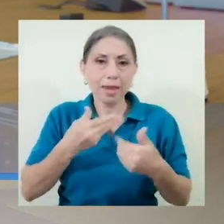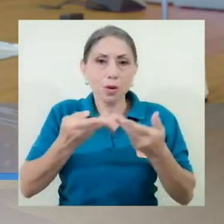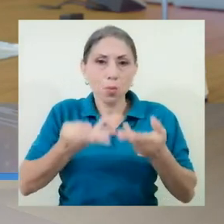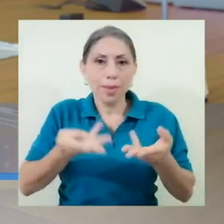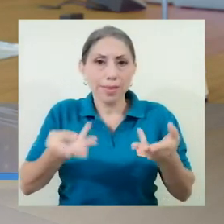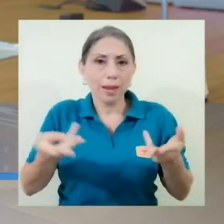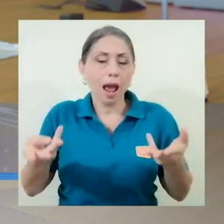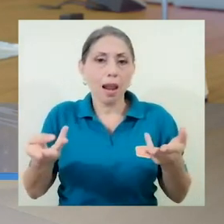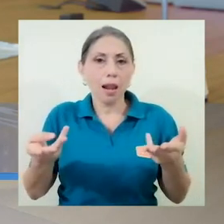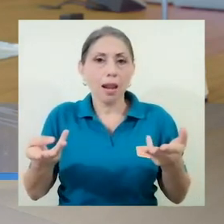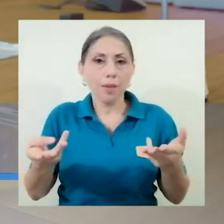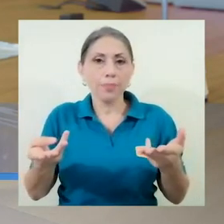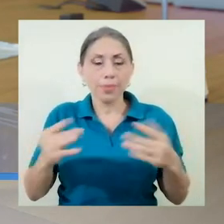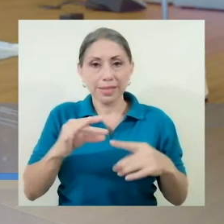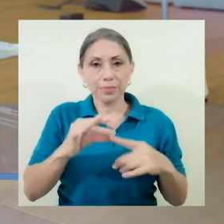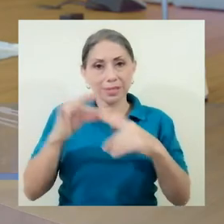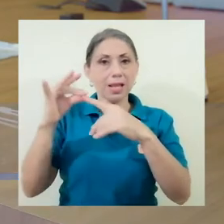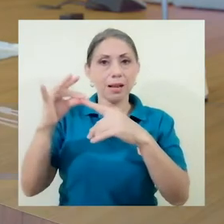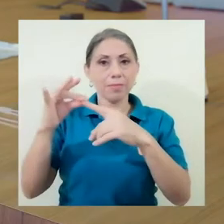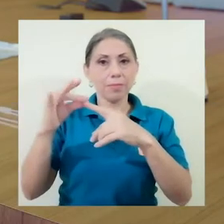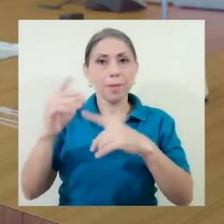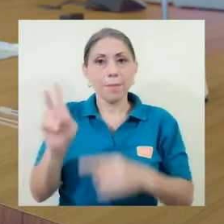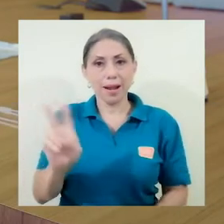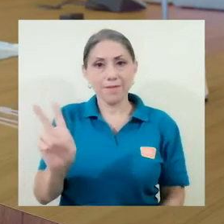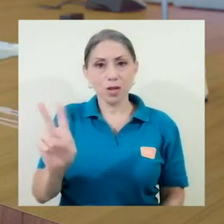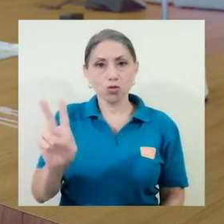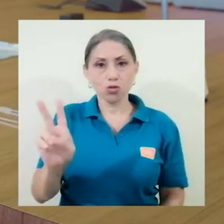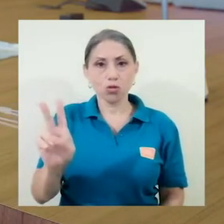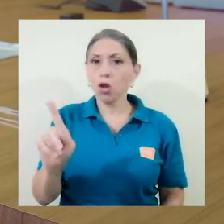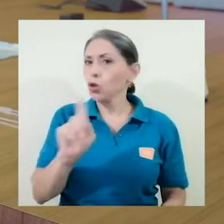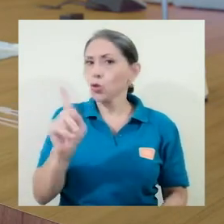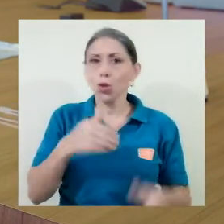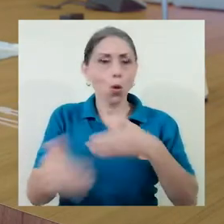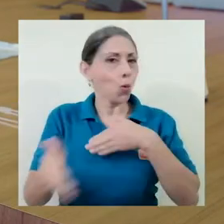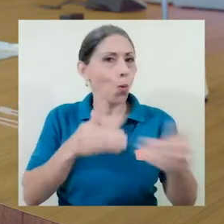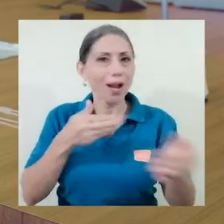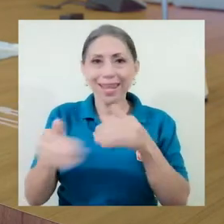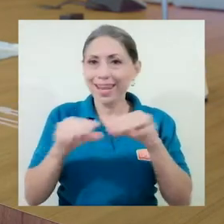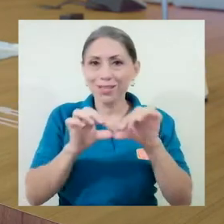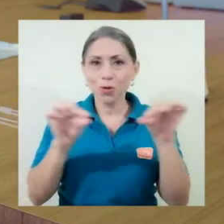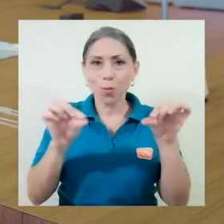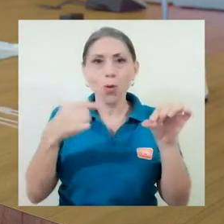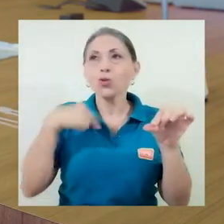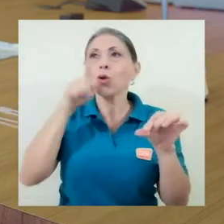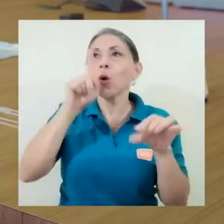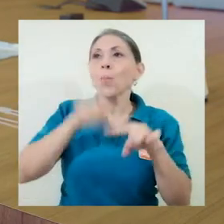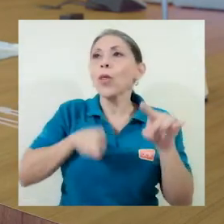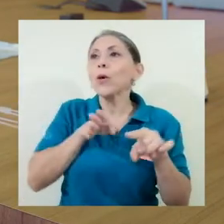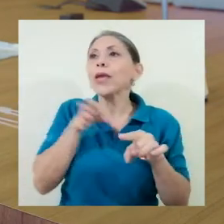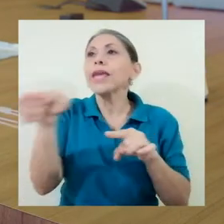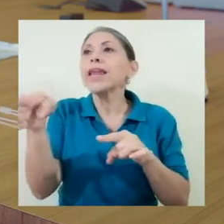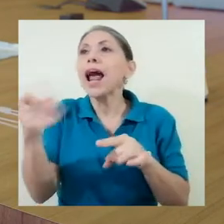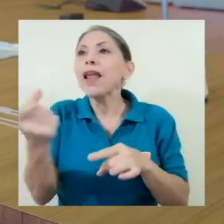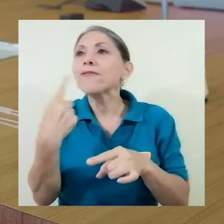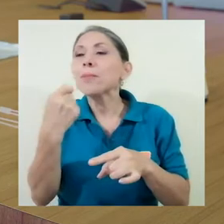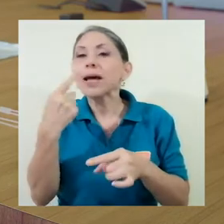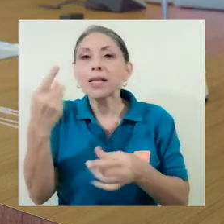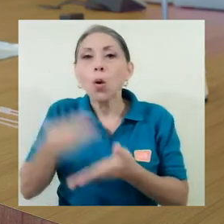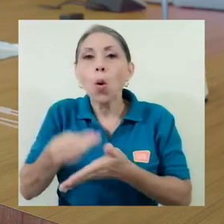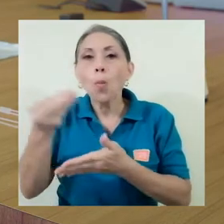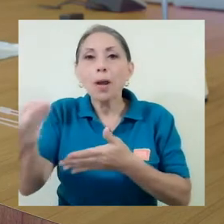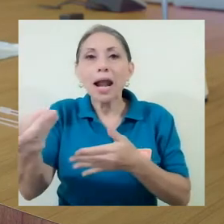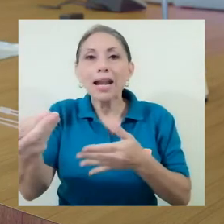tienen un material especial para virus ya no es cualquier hisopos a yo no puedo ir a la farmacia y comprar uno de esos